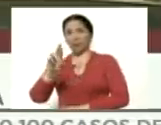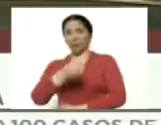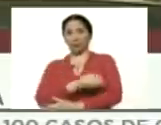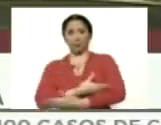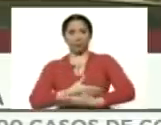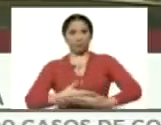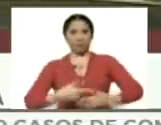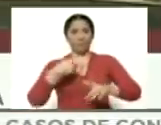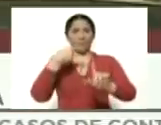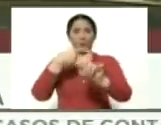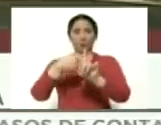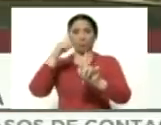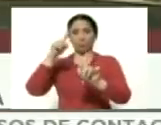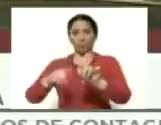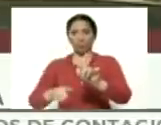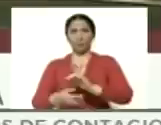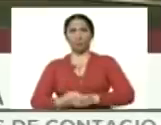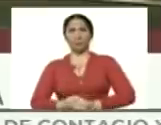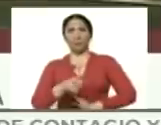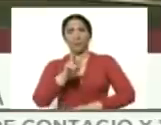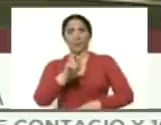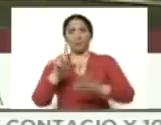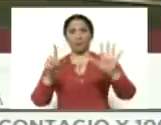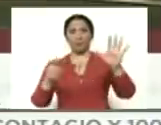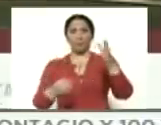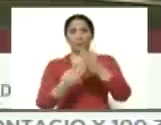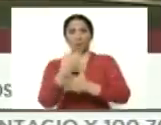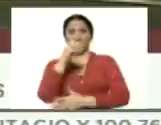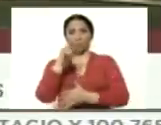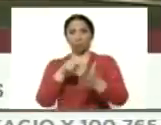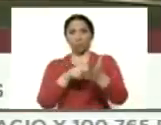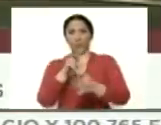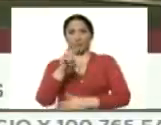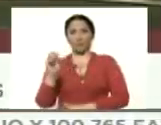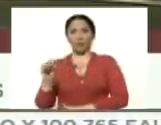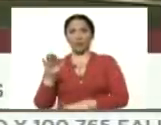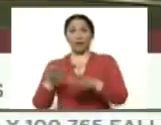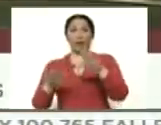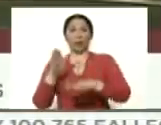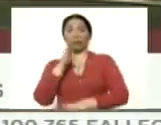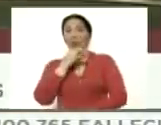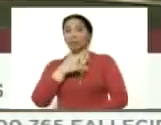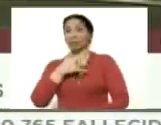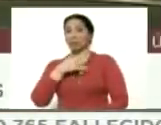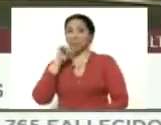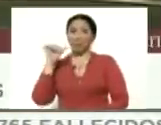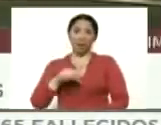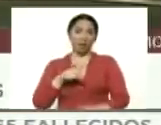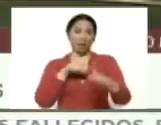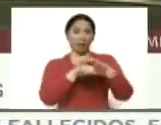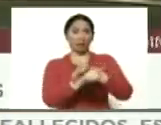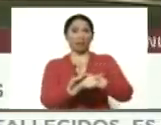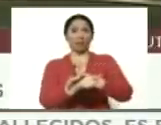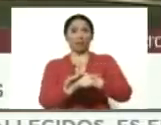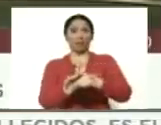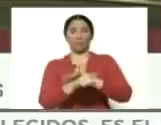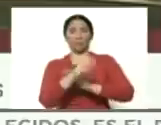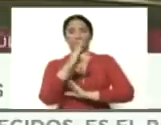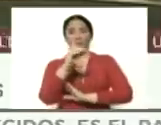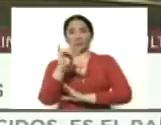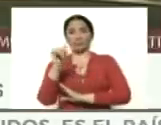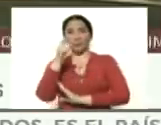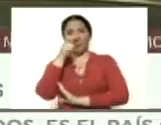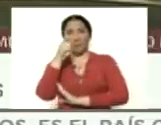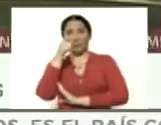un resultado positivo el día 26 de mayo de 2020. Aun cuando está asintomática, está ingresada en un CDI